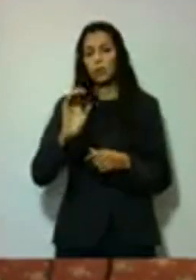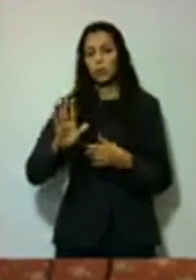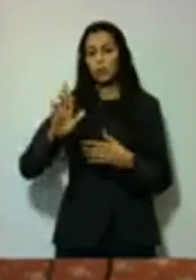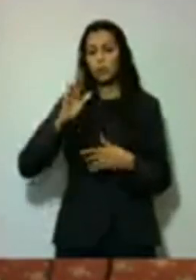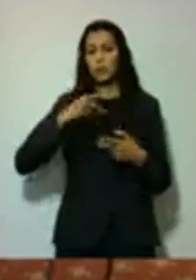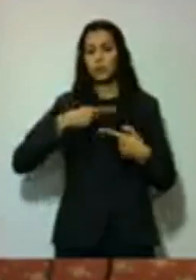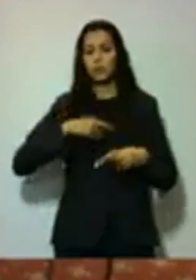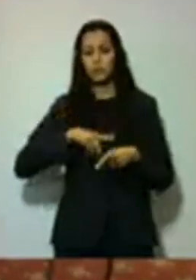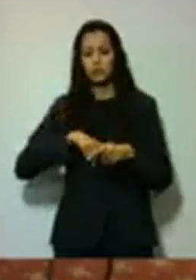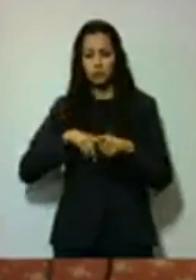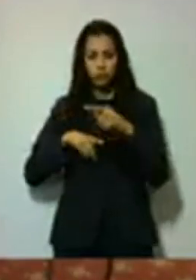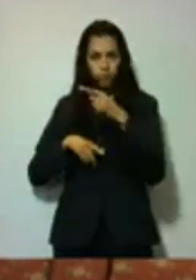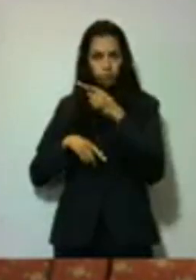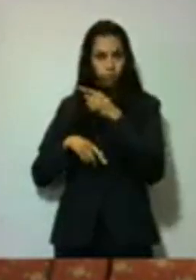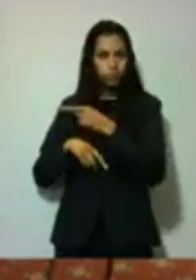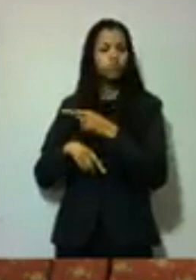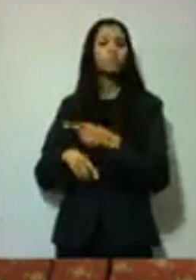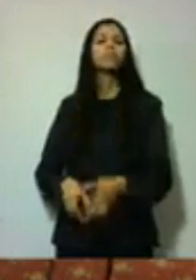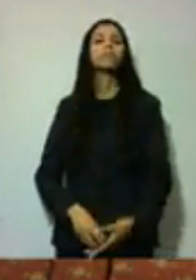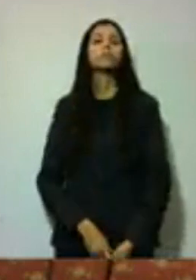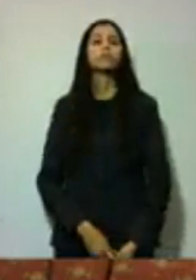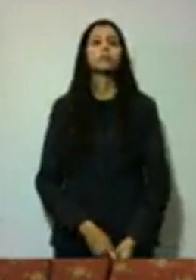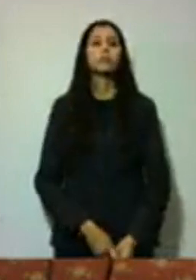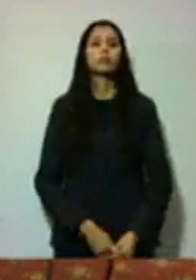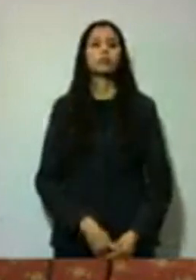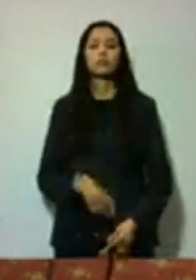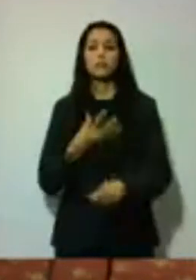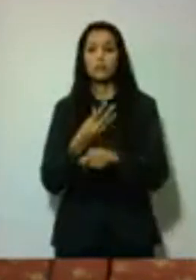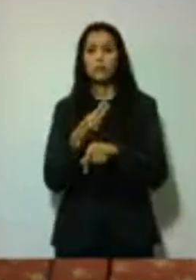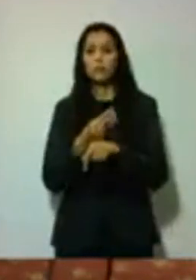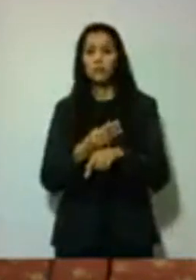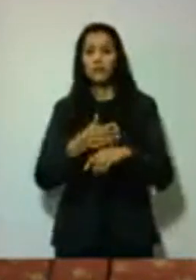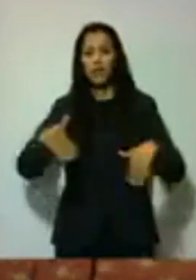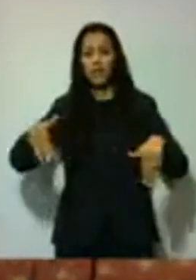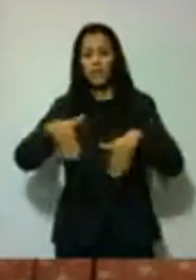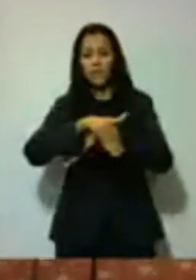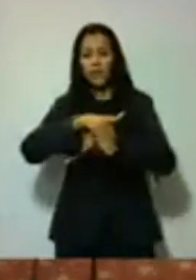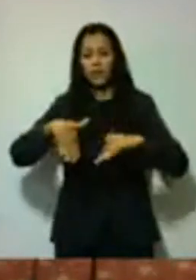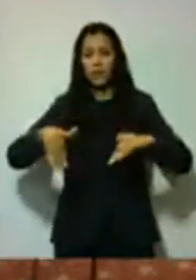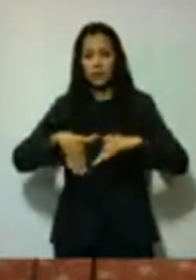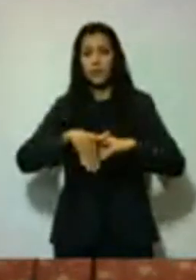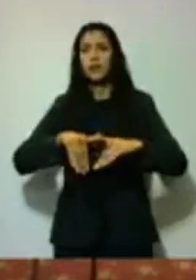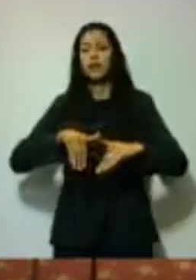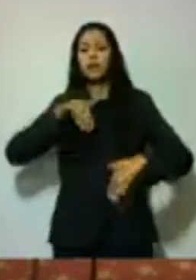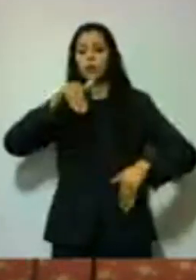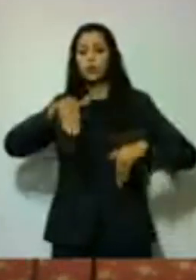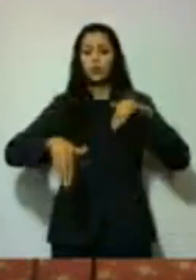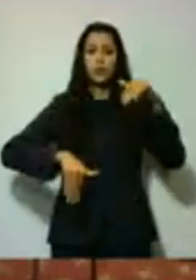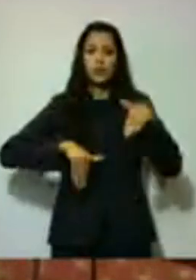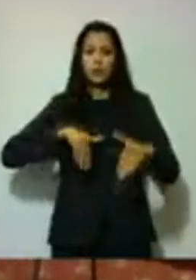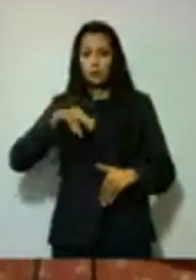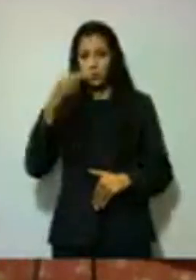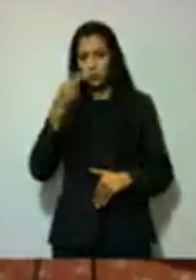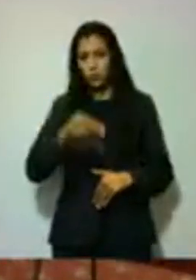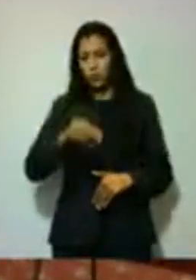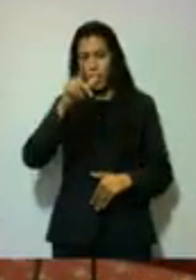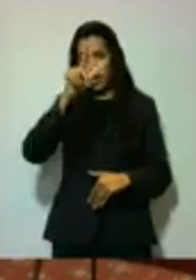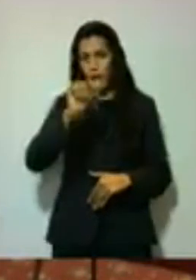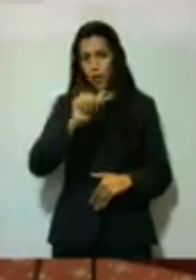usted gobernador de arreglar la avenida que va a los balnearios la Lázaro Cárdenas